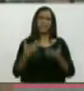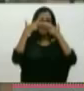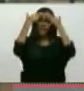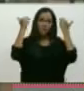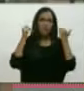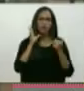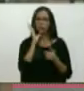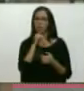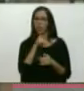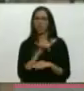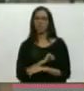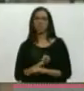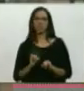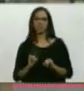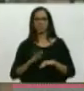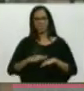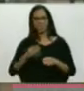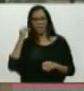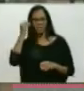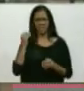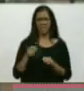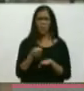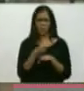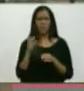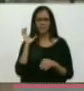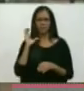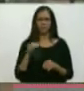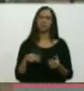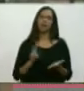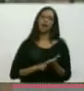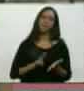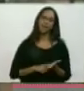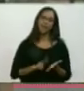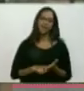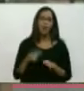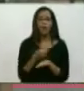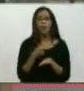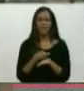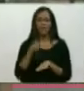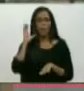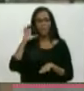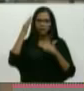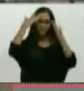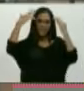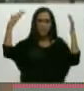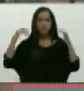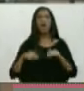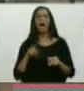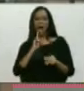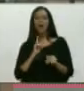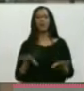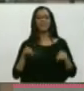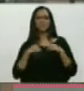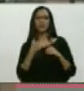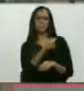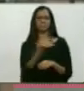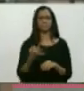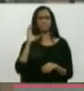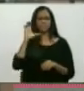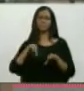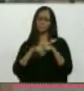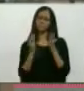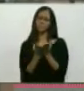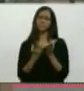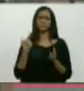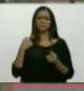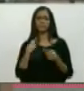tiene límites. Cree que de verdad está gobernando un país, pero en realidad gobierna un país imaginario. Aunque lo reconozcan varios países en el mundo y tenga